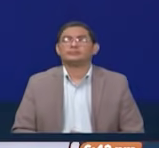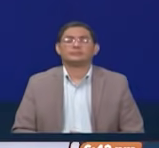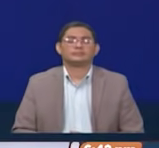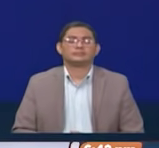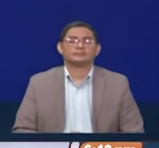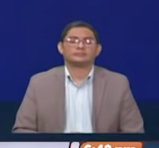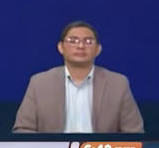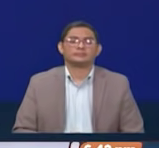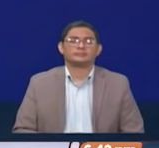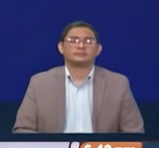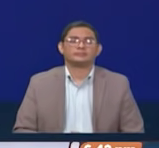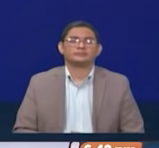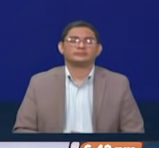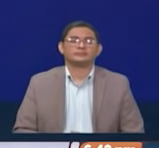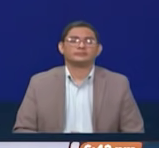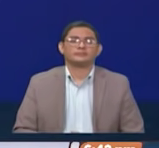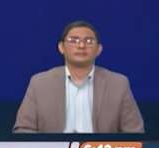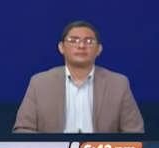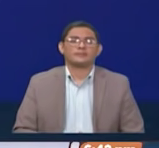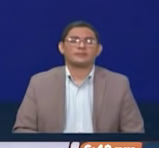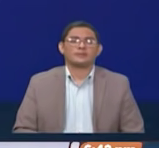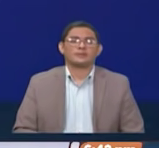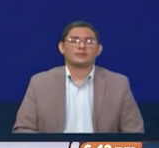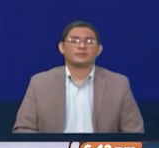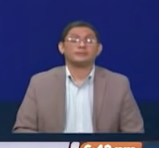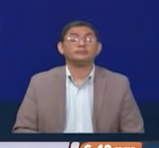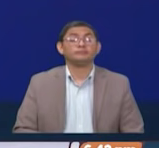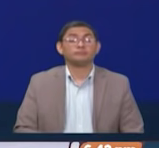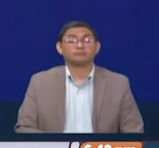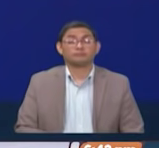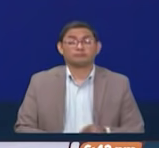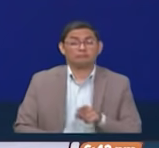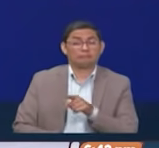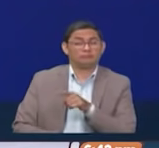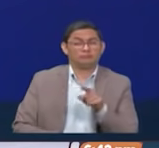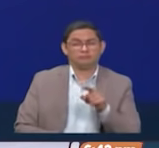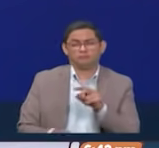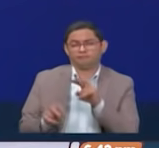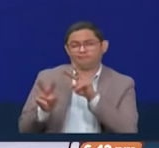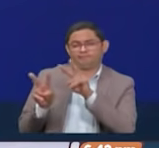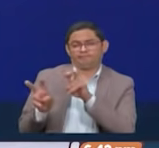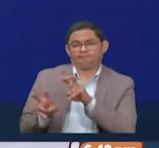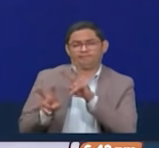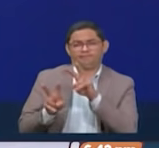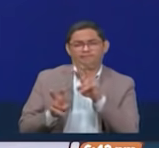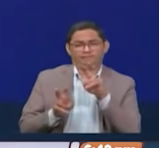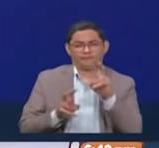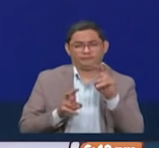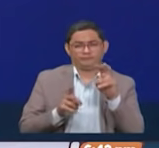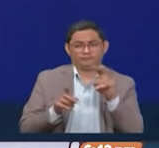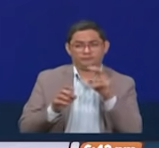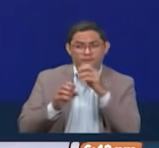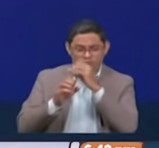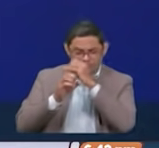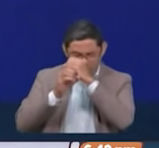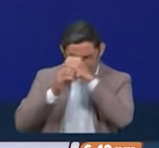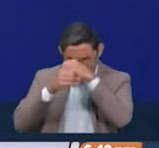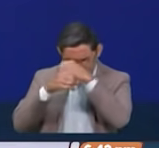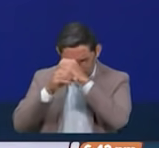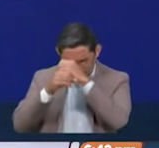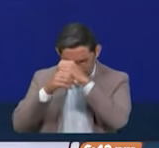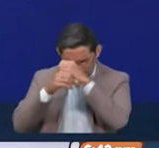dentro de lo que es la vigilancia epidemiológica y genómica que lleva el sistema de